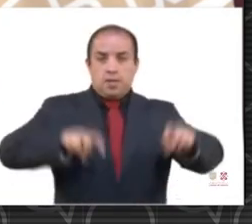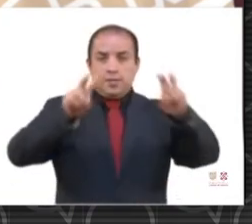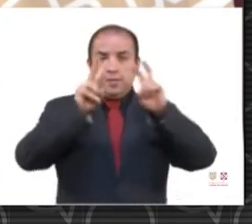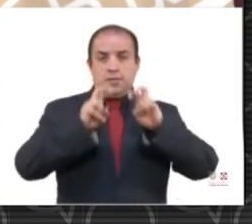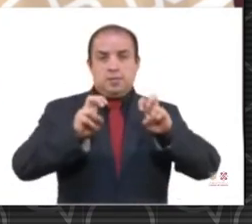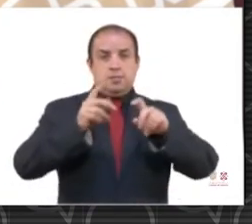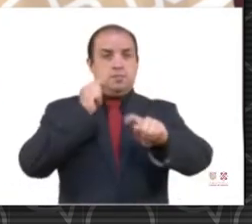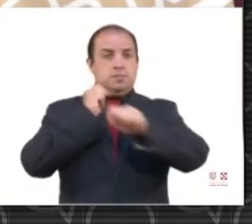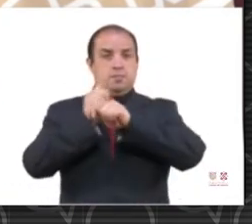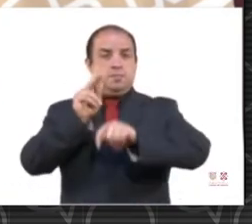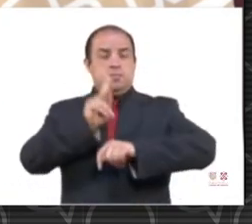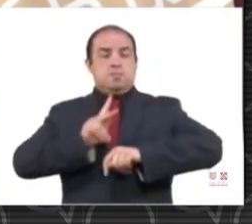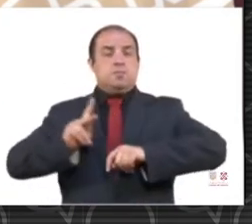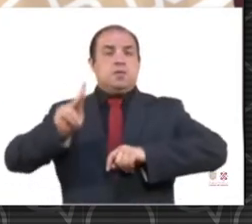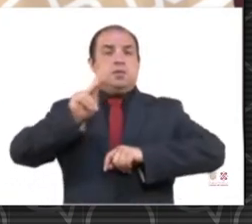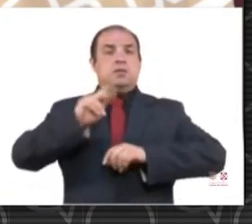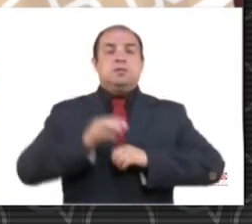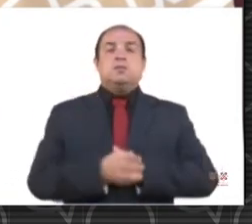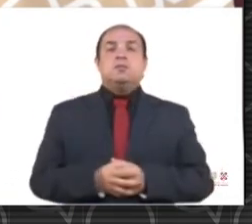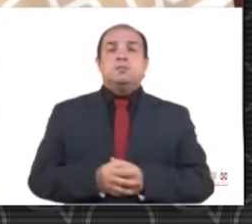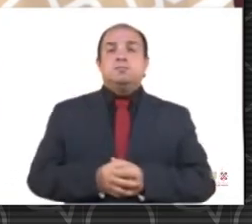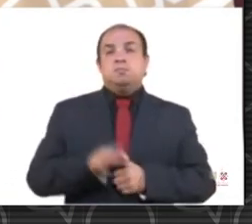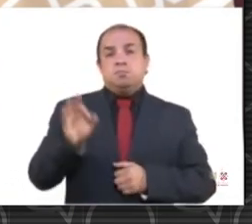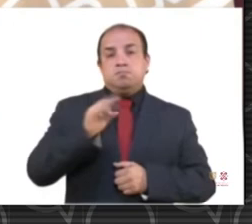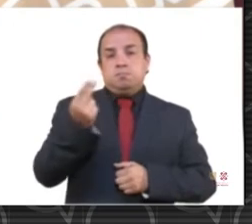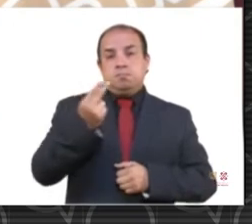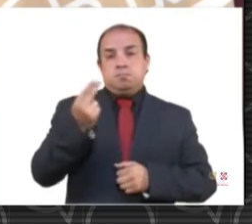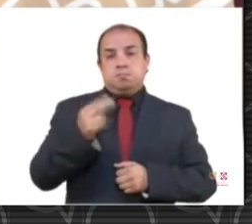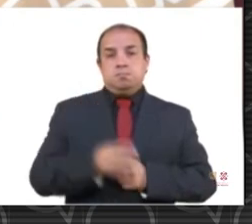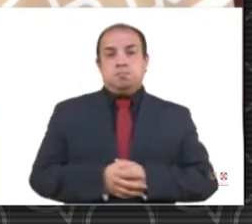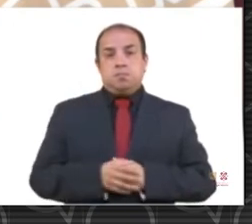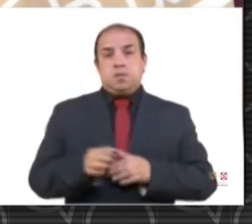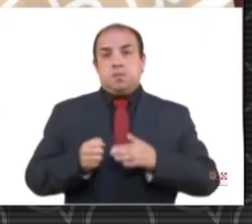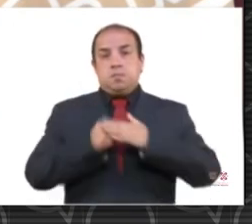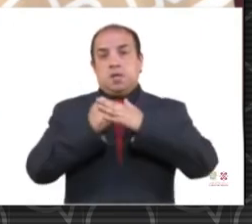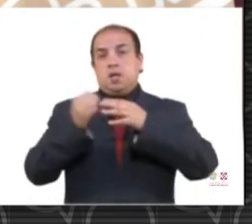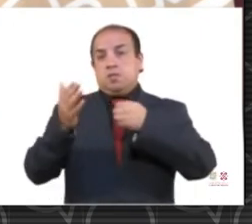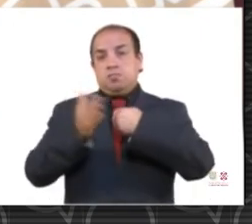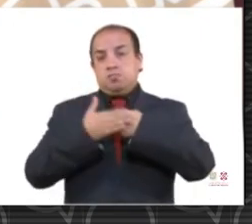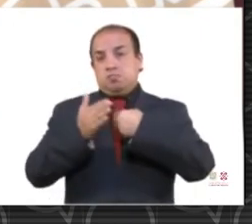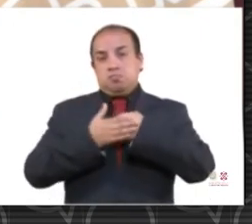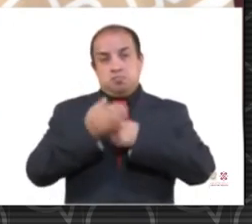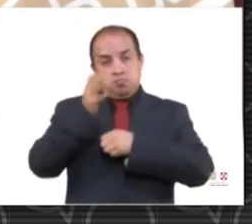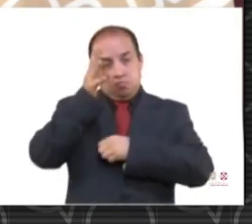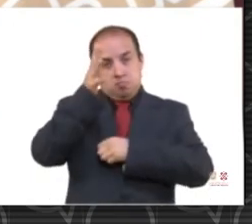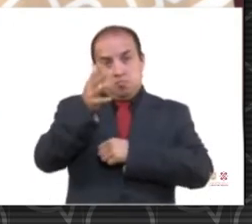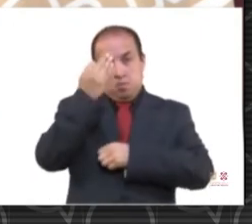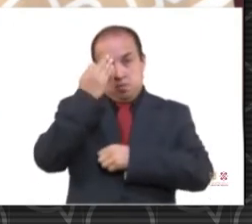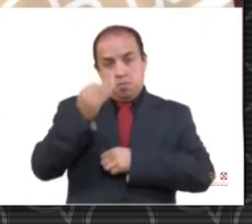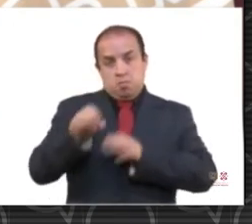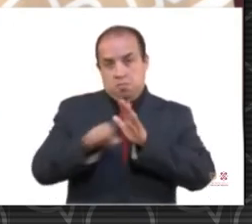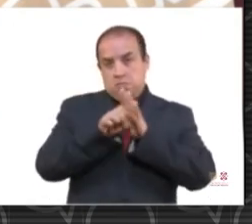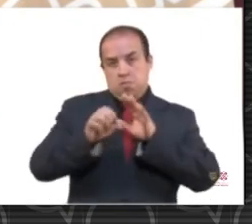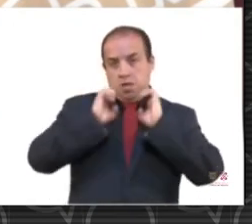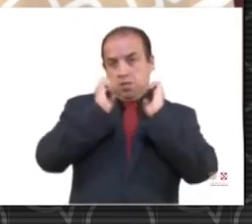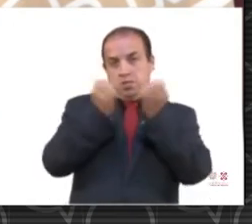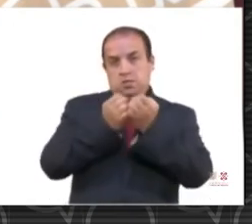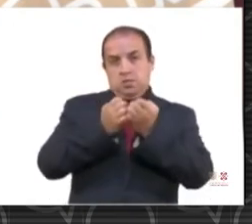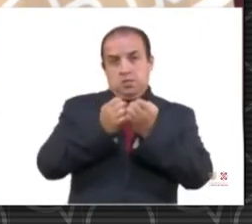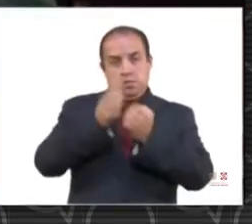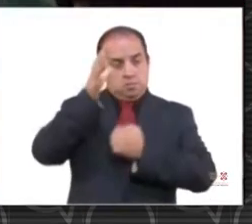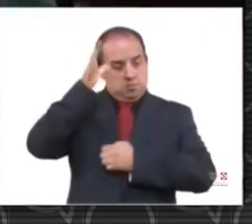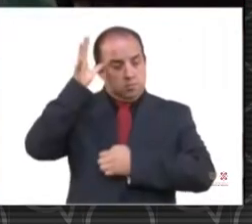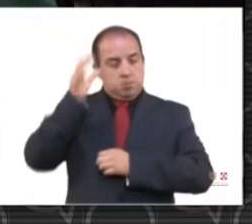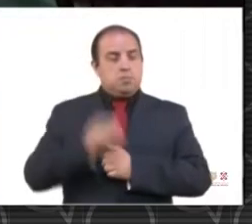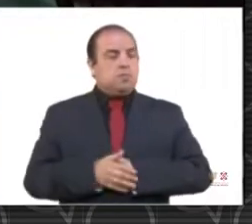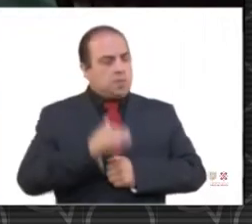del transporte público, pues quizá haya que reforzarlo para otros momentos, en el caso del Estadio Azteca. ¿Considera que